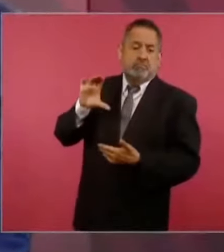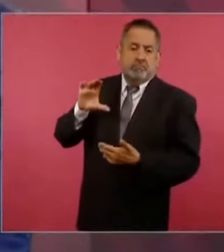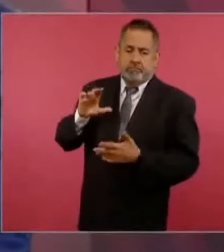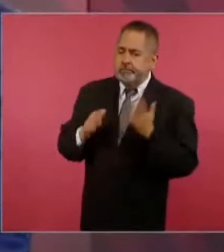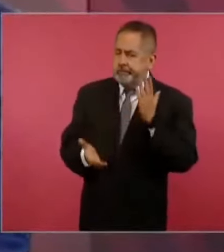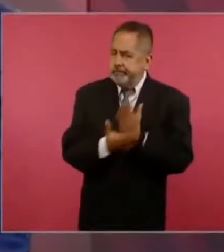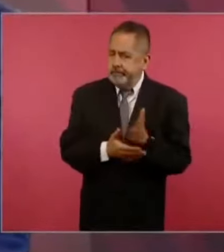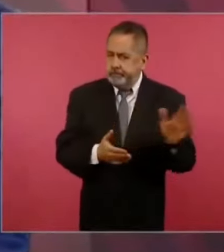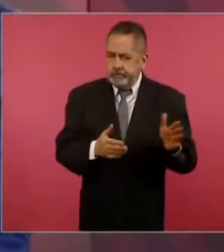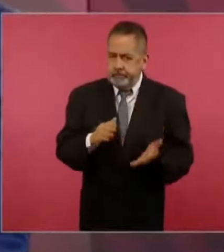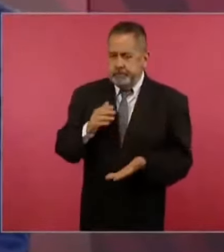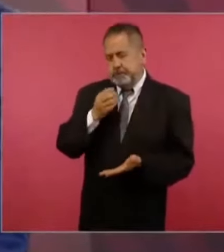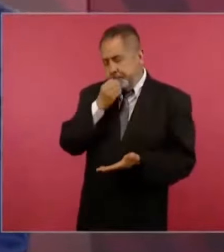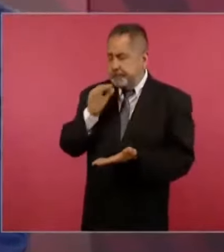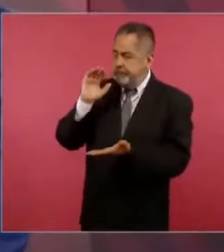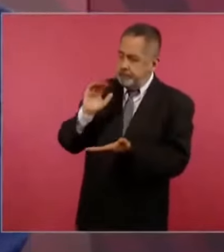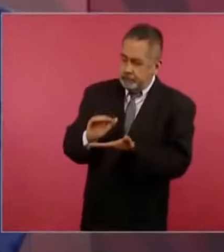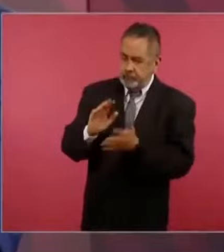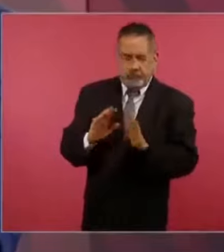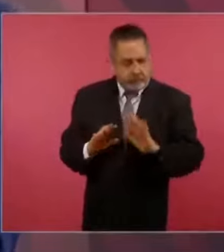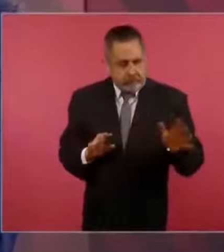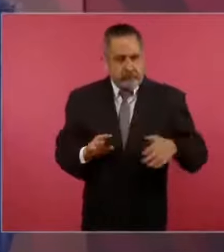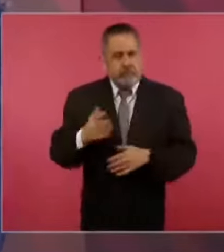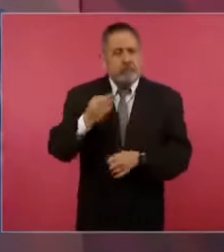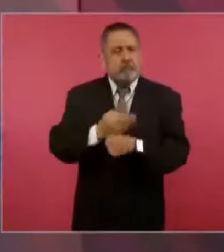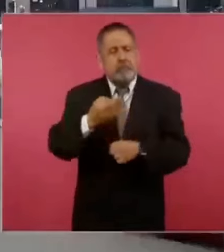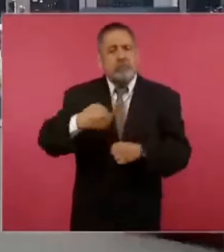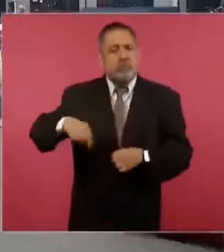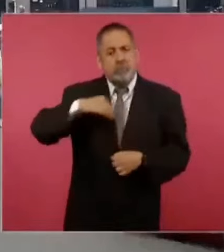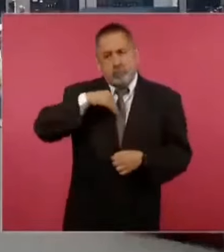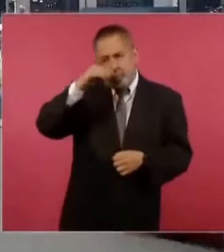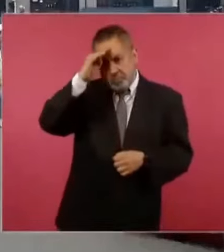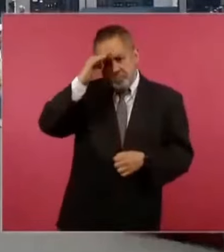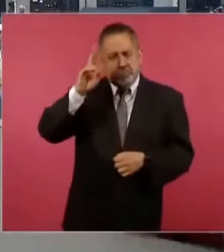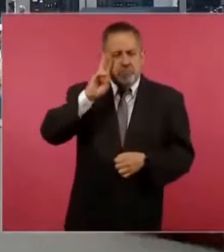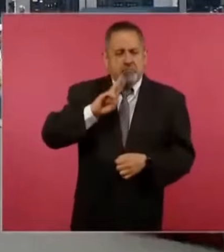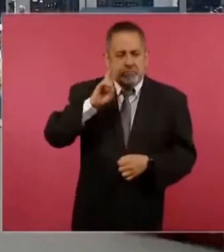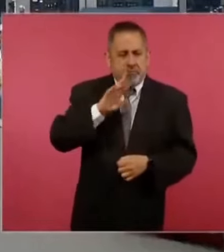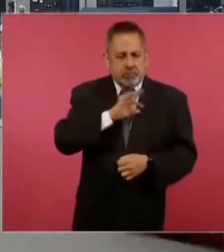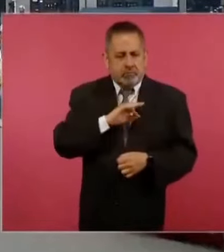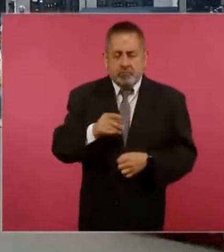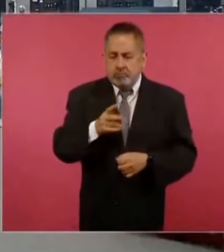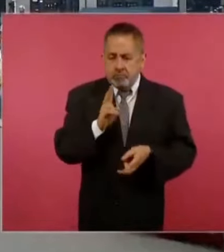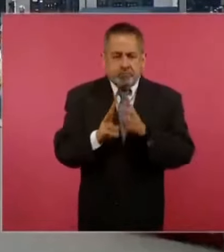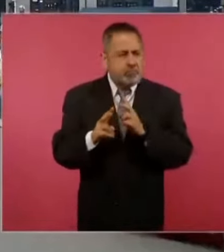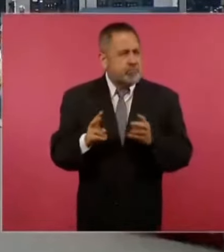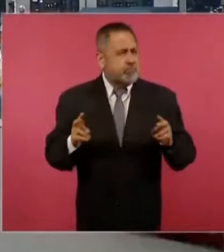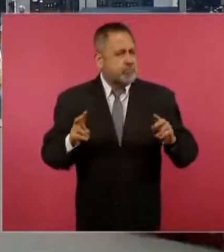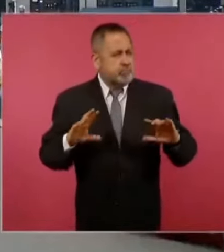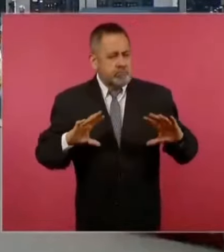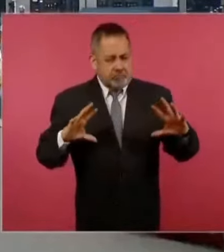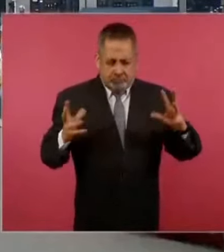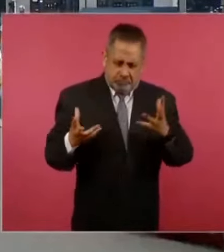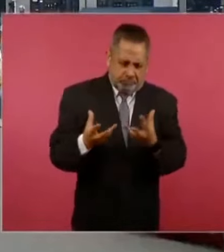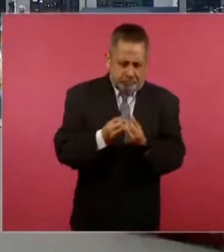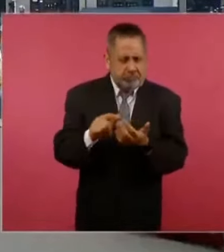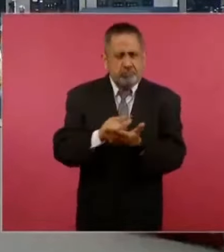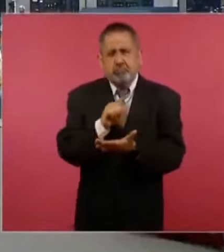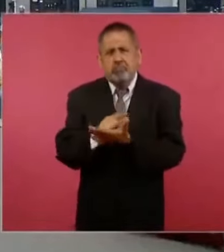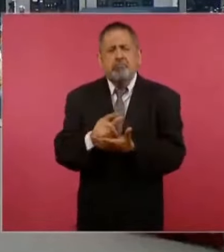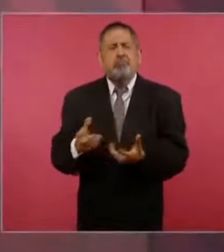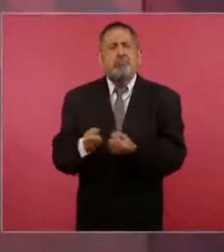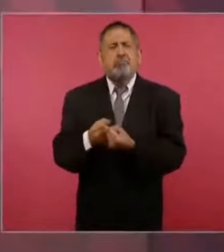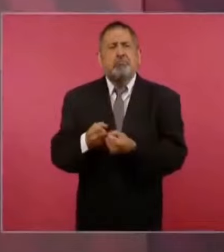trabajadores y tenemos pensado que vamos a reunir por esa reforma